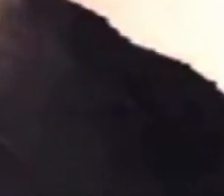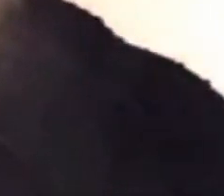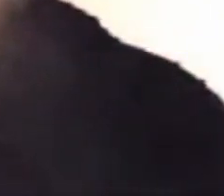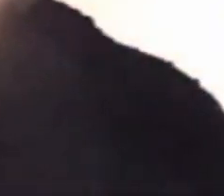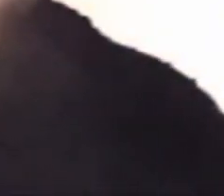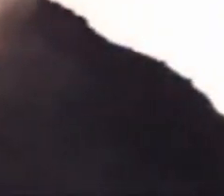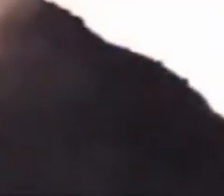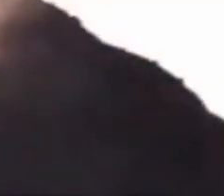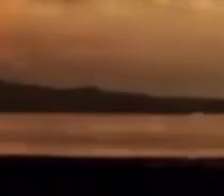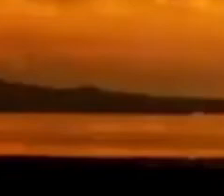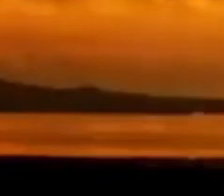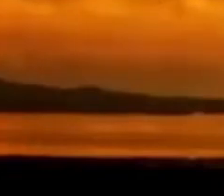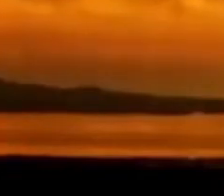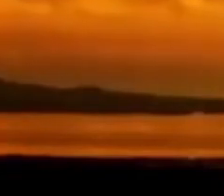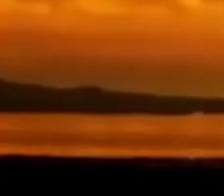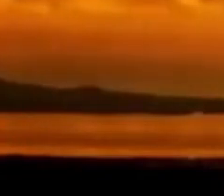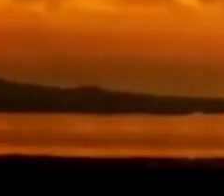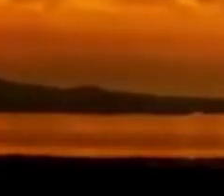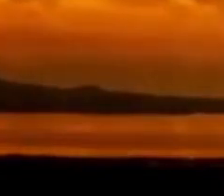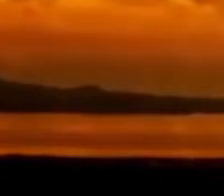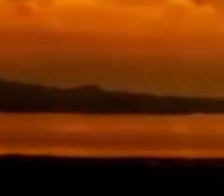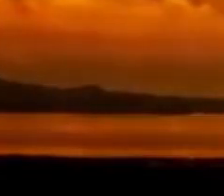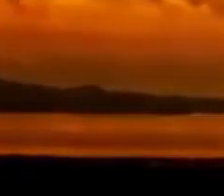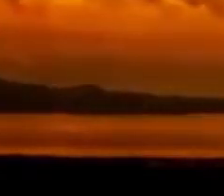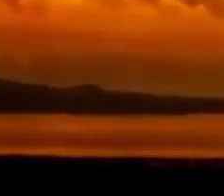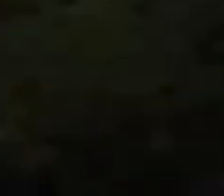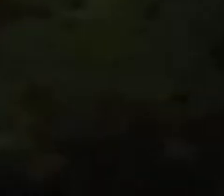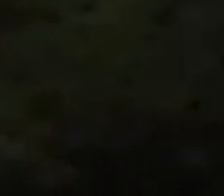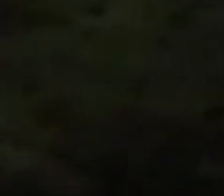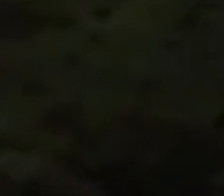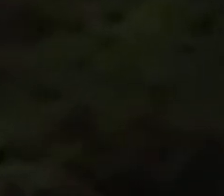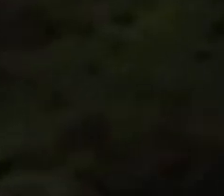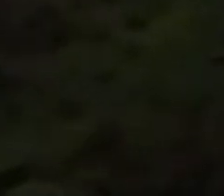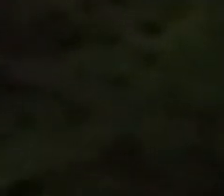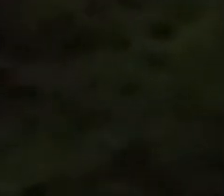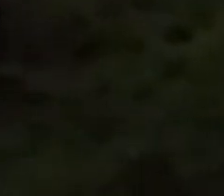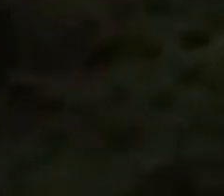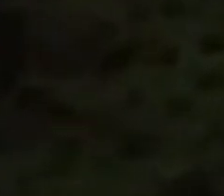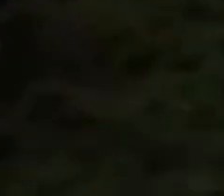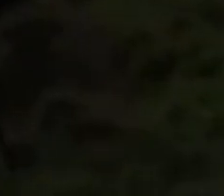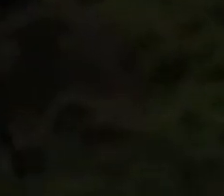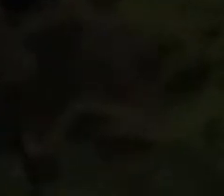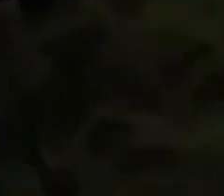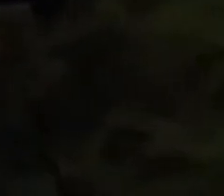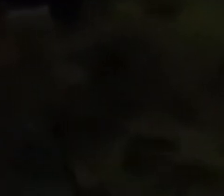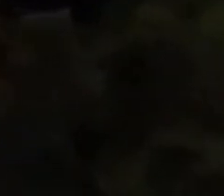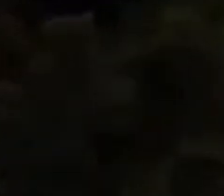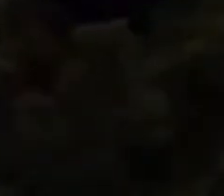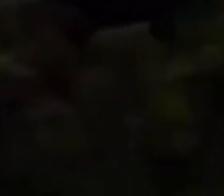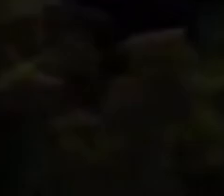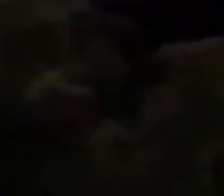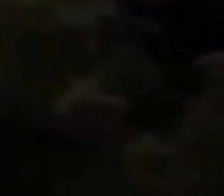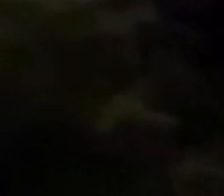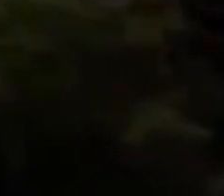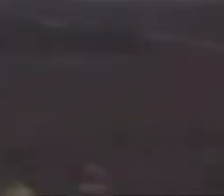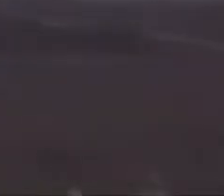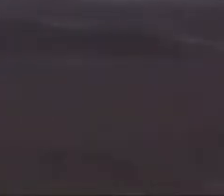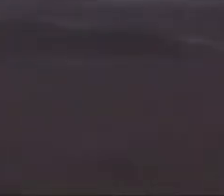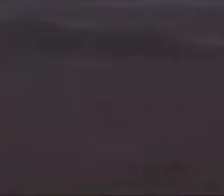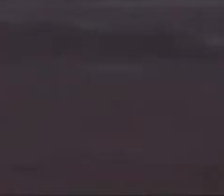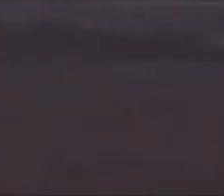corazón. Una tierra en todo el continente, hermosa y valiente, esa es mi